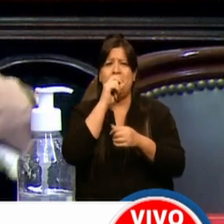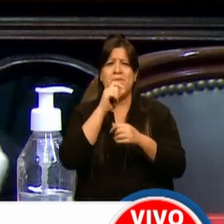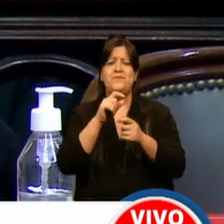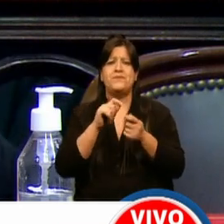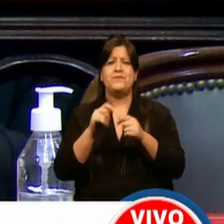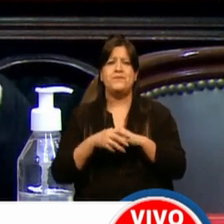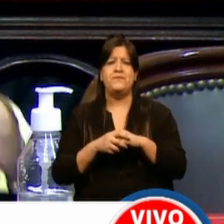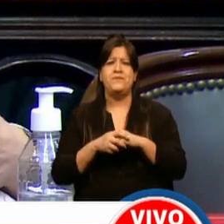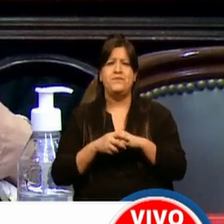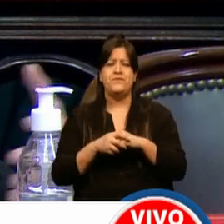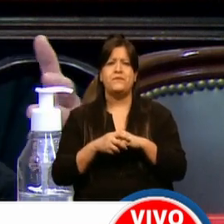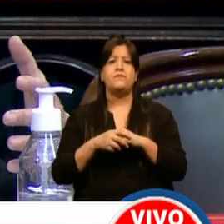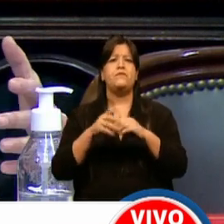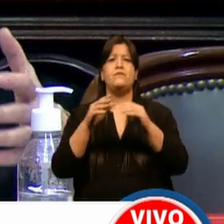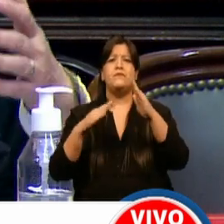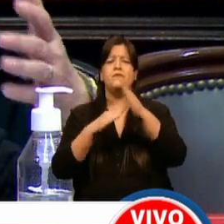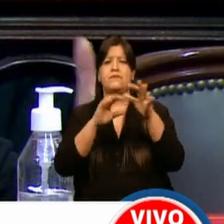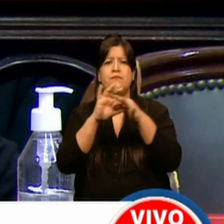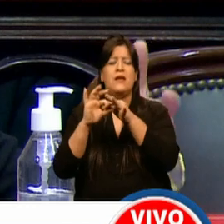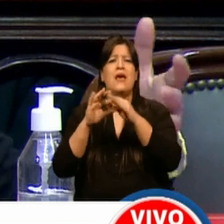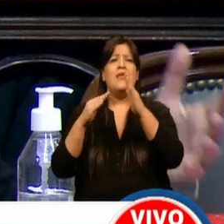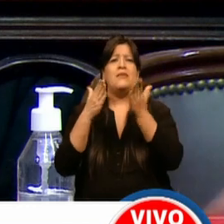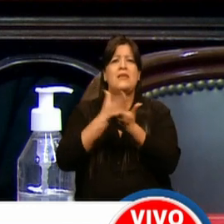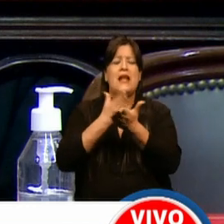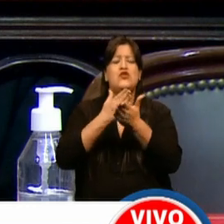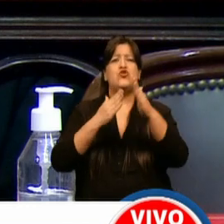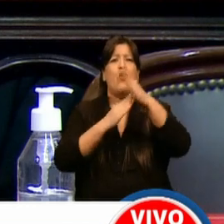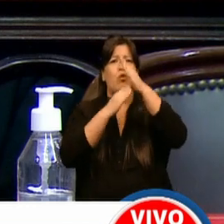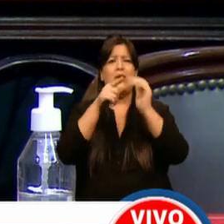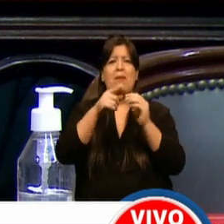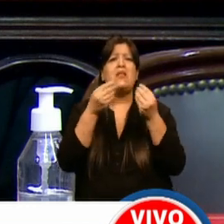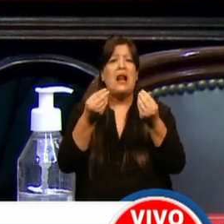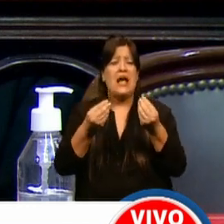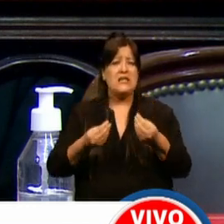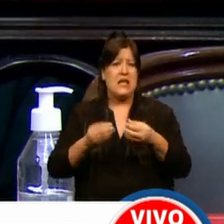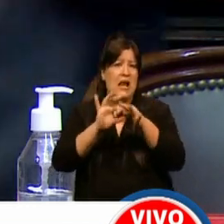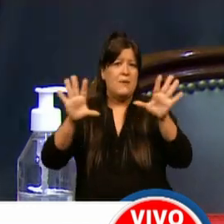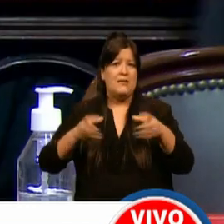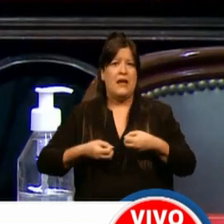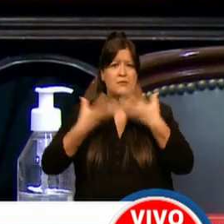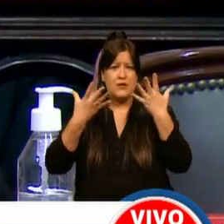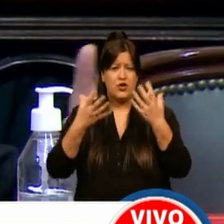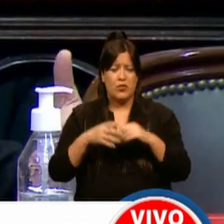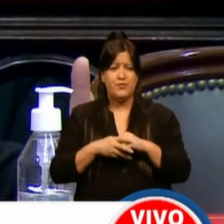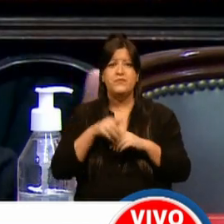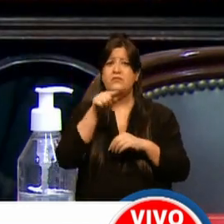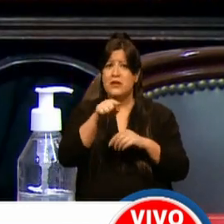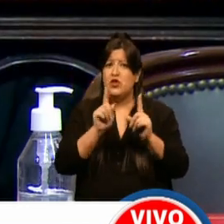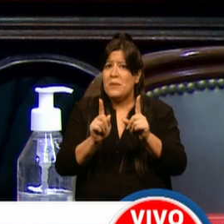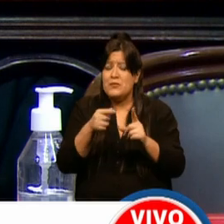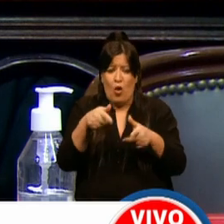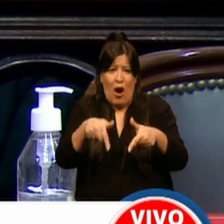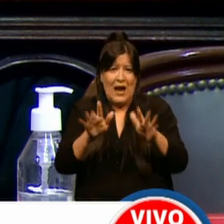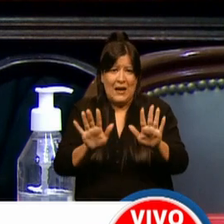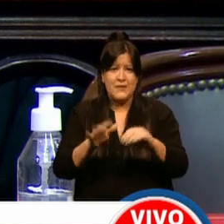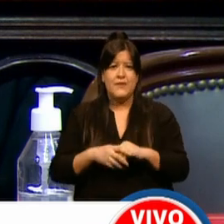con un derecho fundamental que justamente la libertad de expresión es esto lo que está pasando